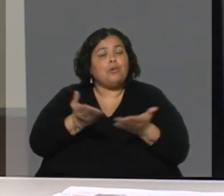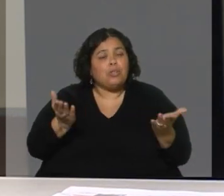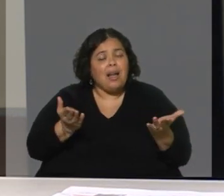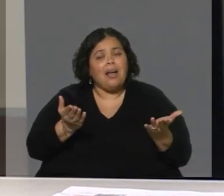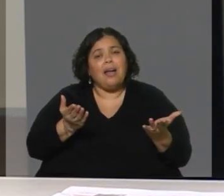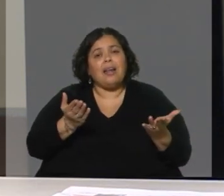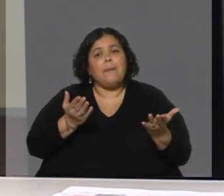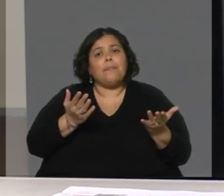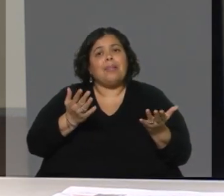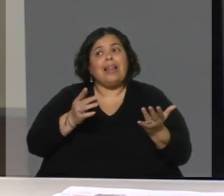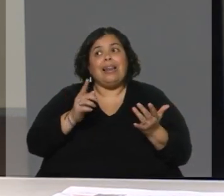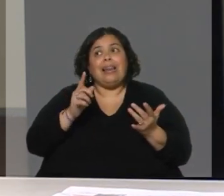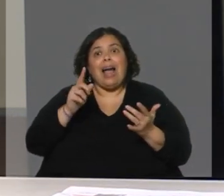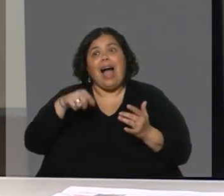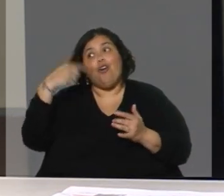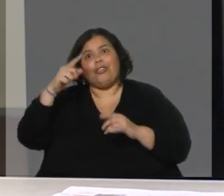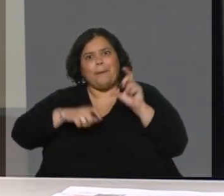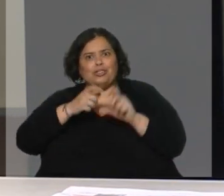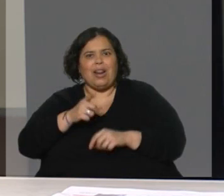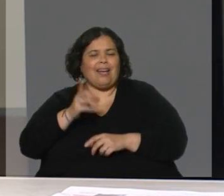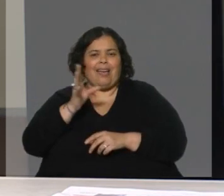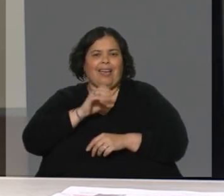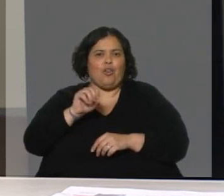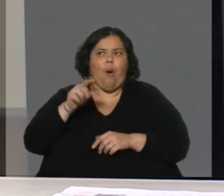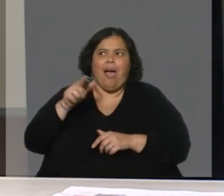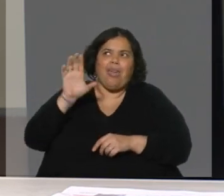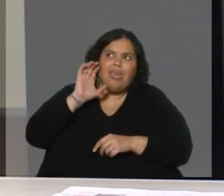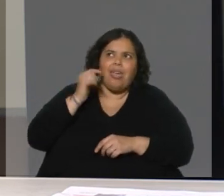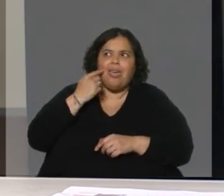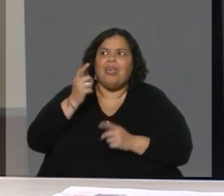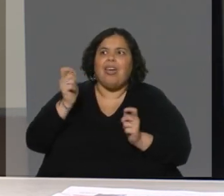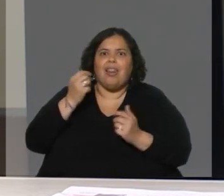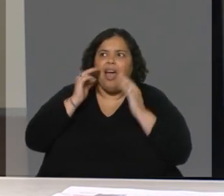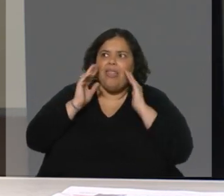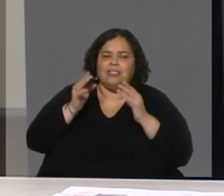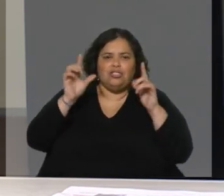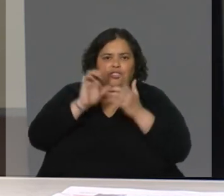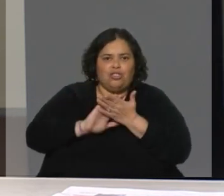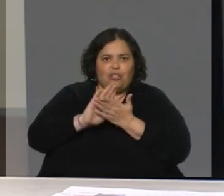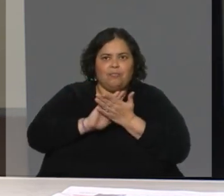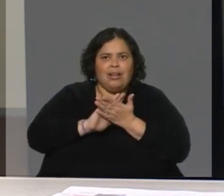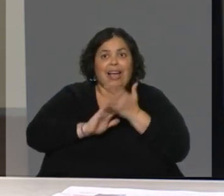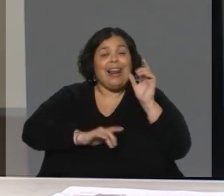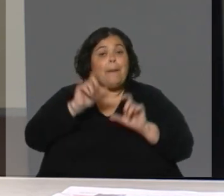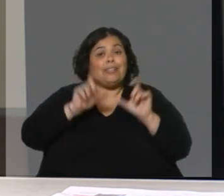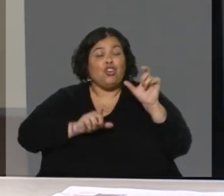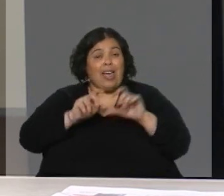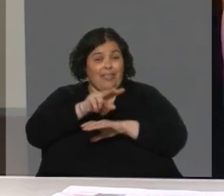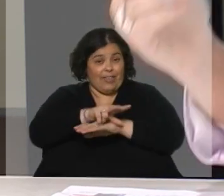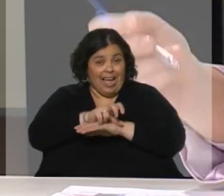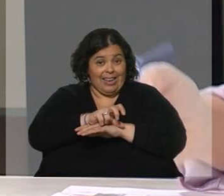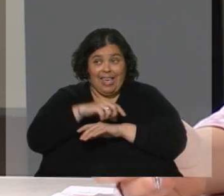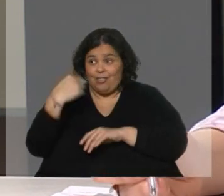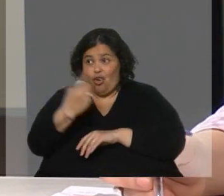a las voces que callan a ver la gente de fiscalía la gran mayoría comparte lo que yo digo no se animan no